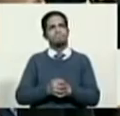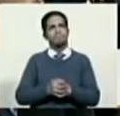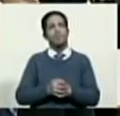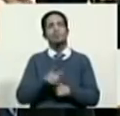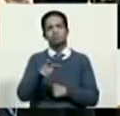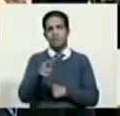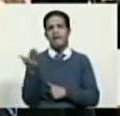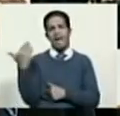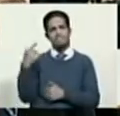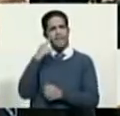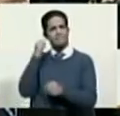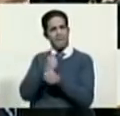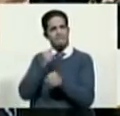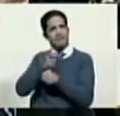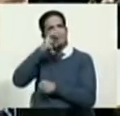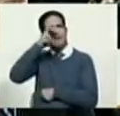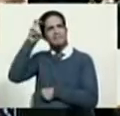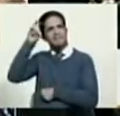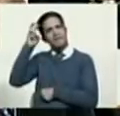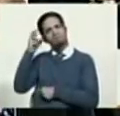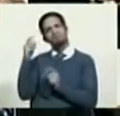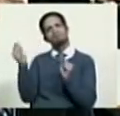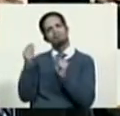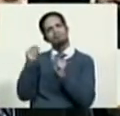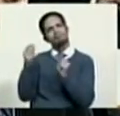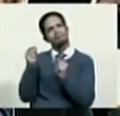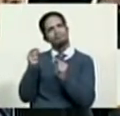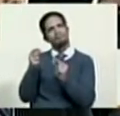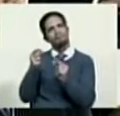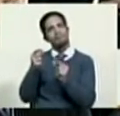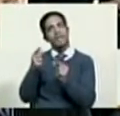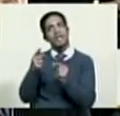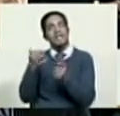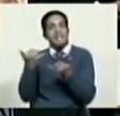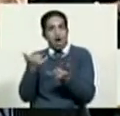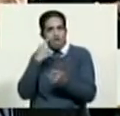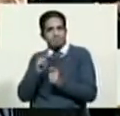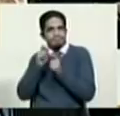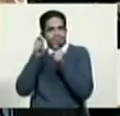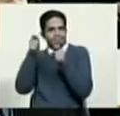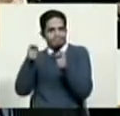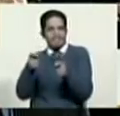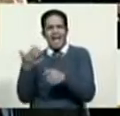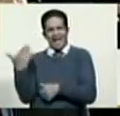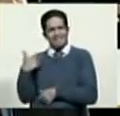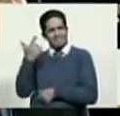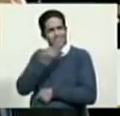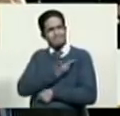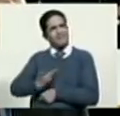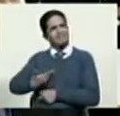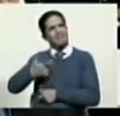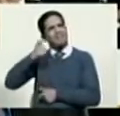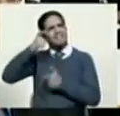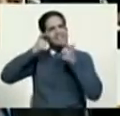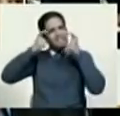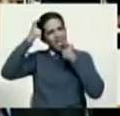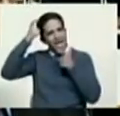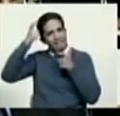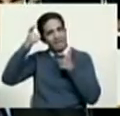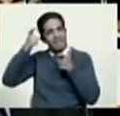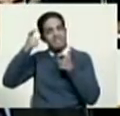Chávez, esta política exterior que continúa con tanta sabiduría con el